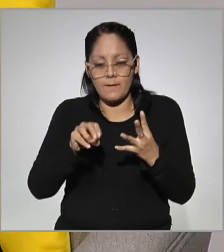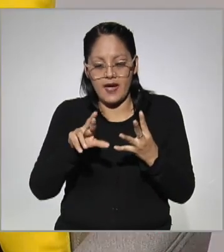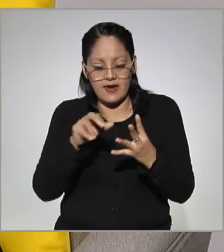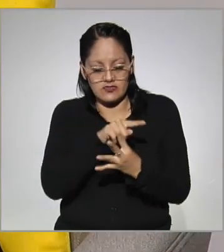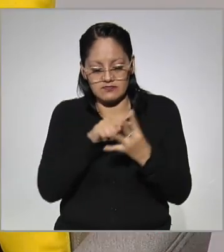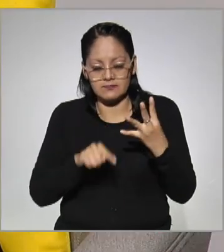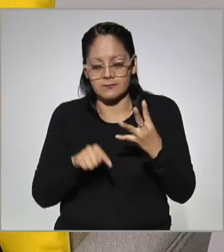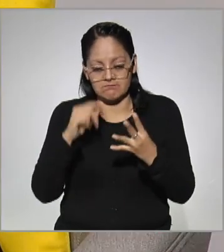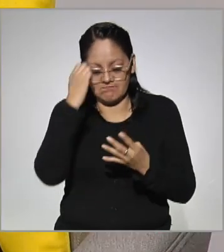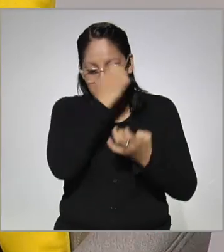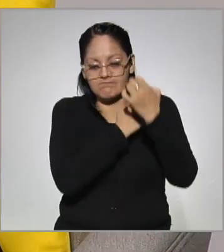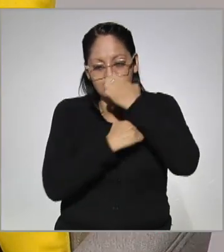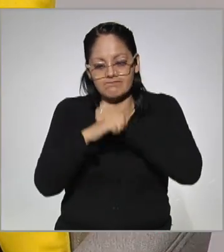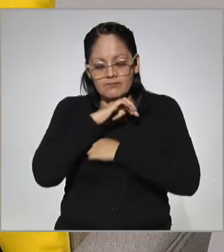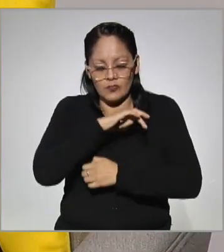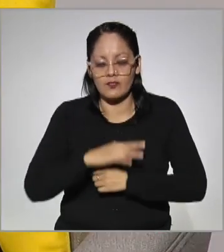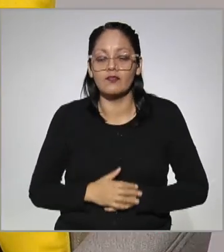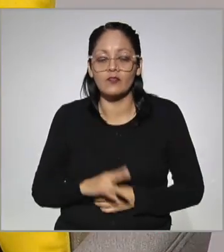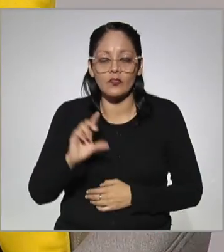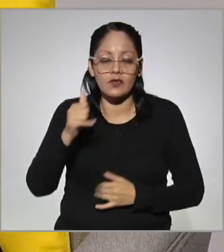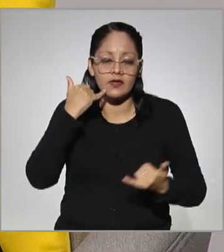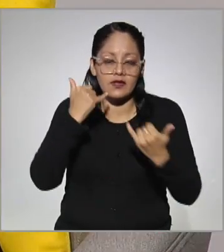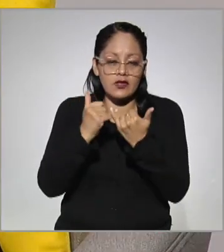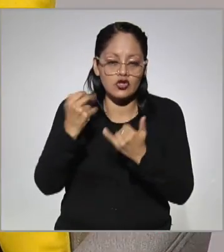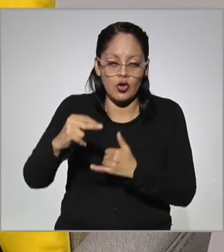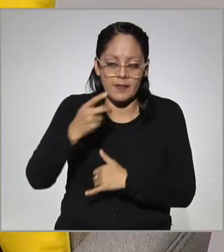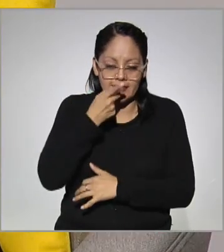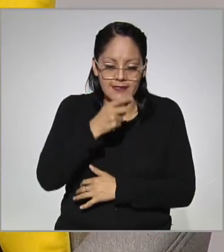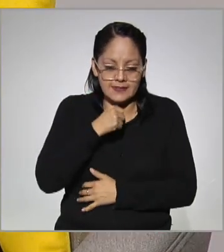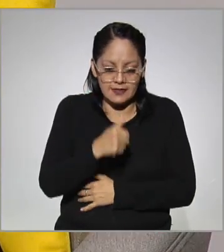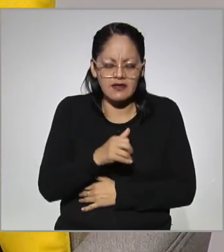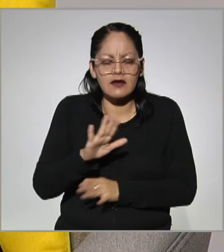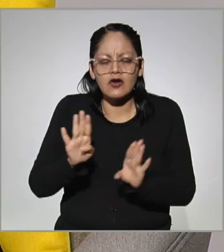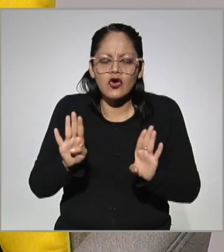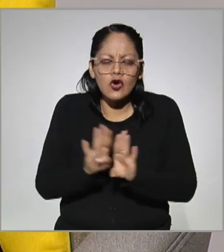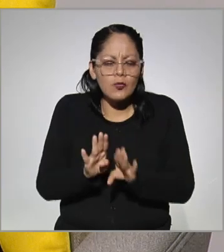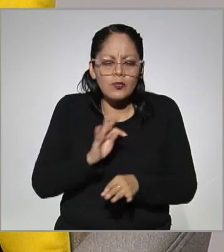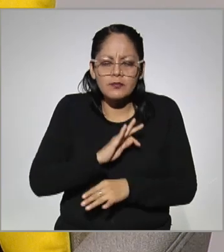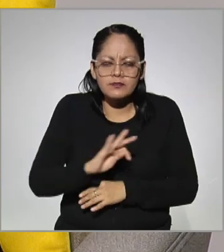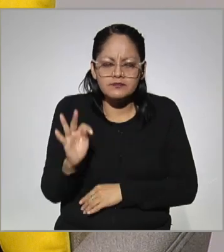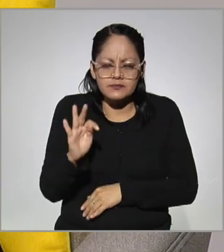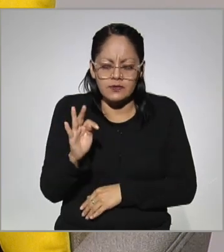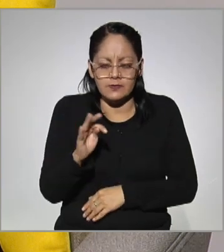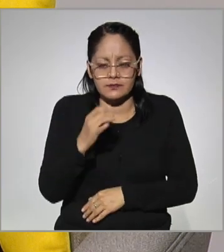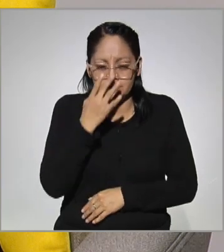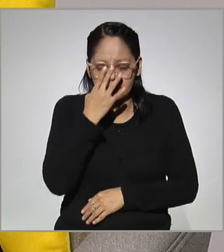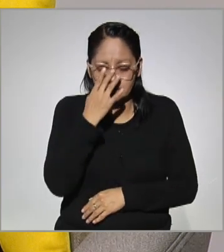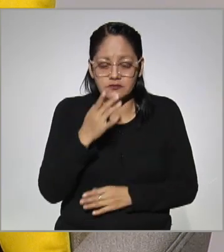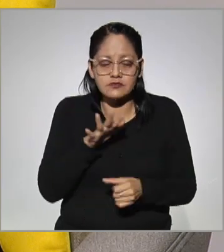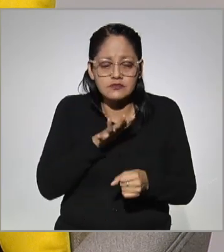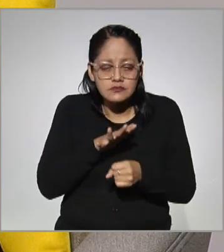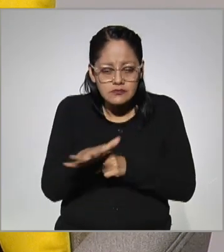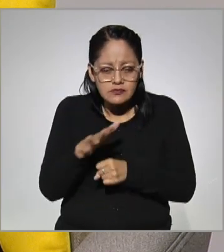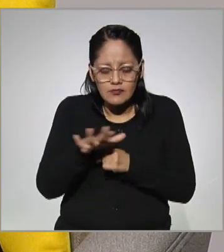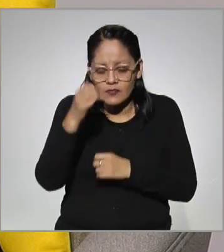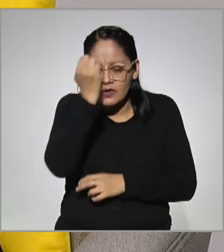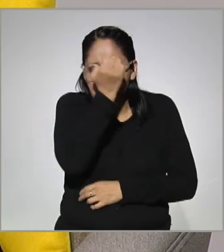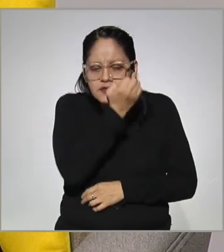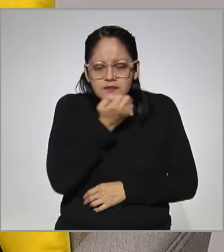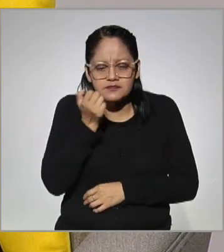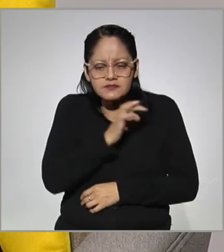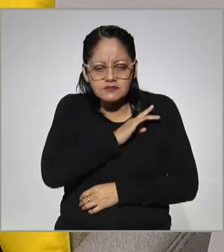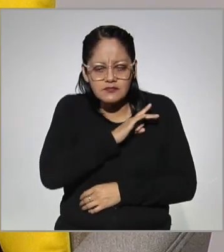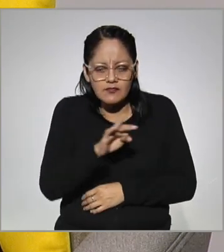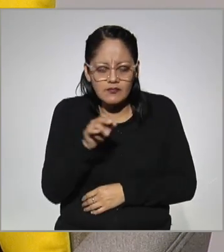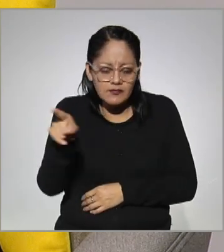Tenemos una llamada anónima que pregunta, ¿cómo puedo monitorear o qué estudios debe realizarse